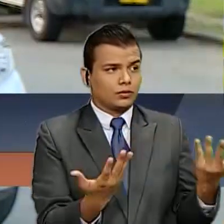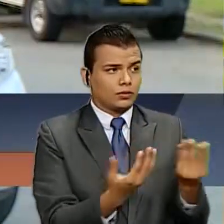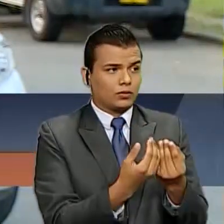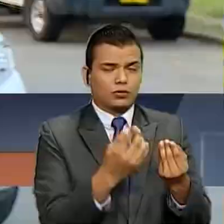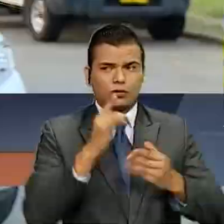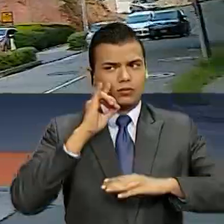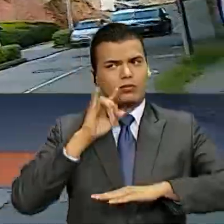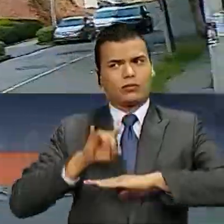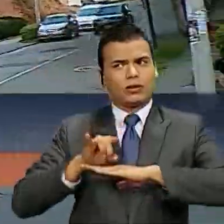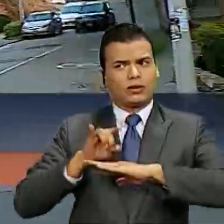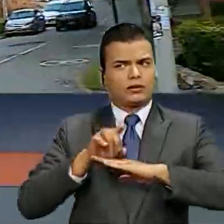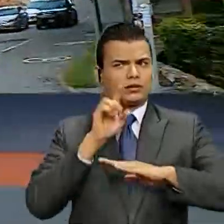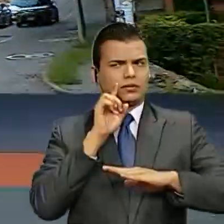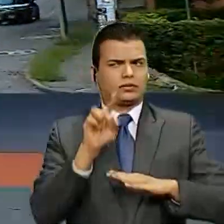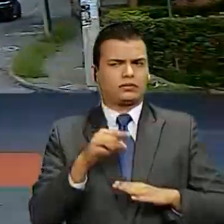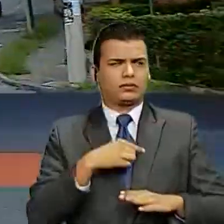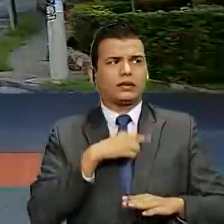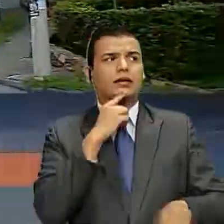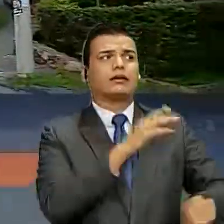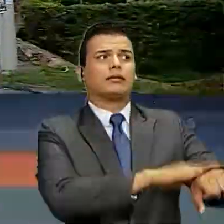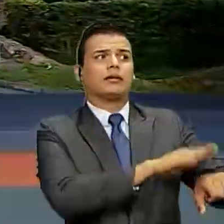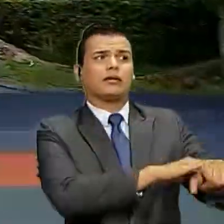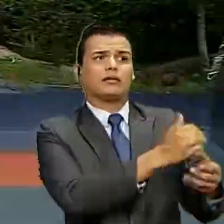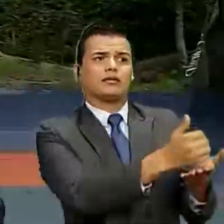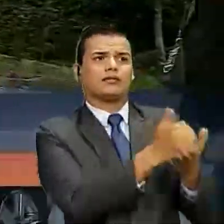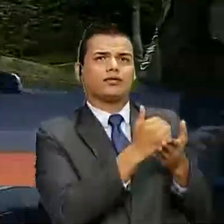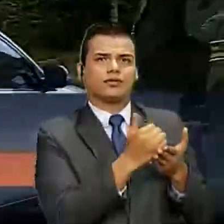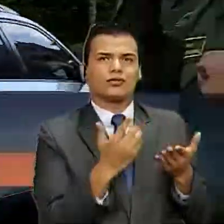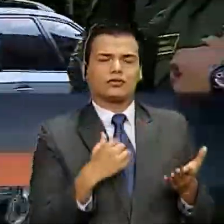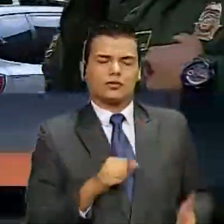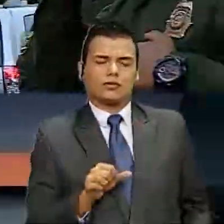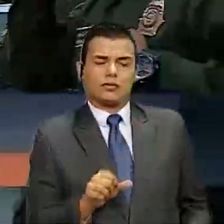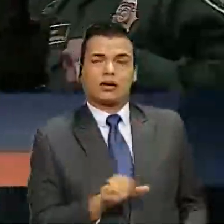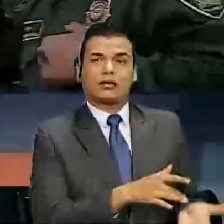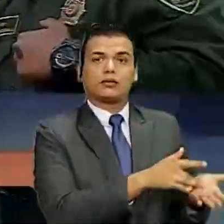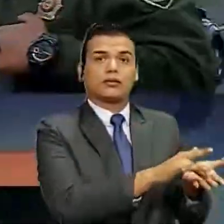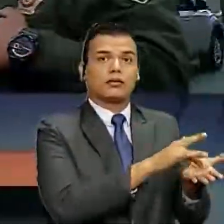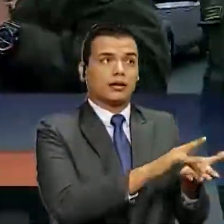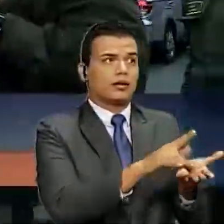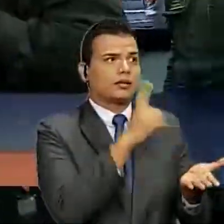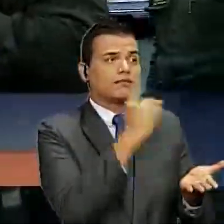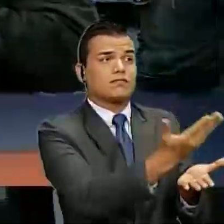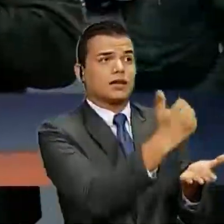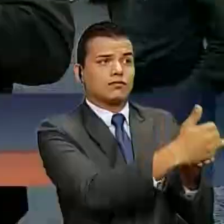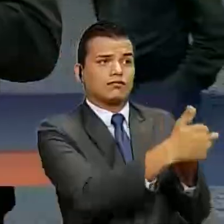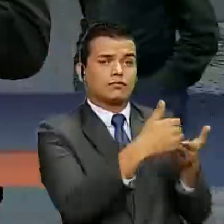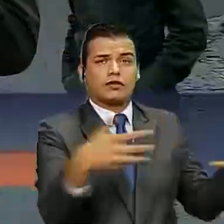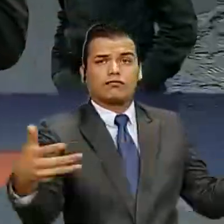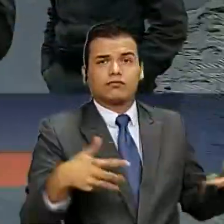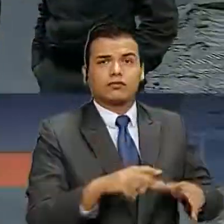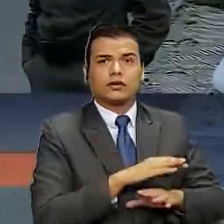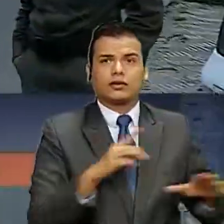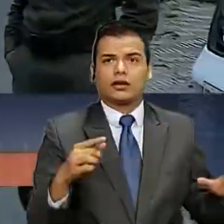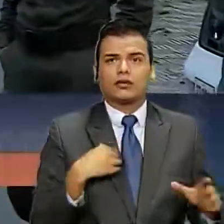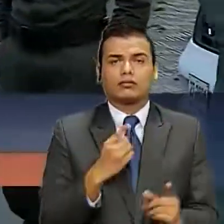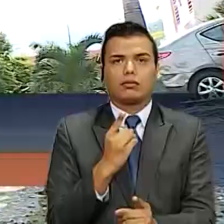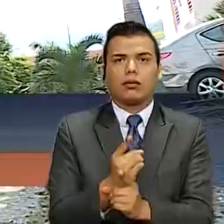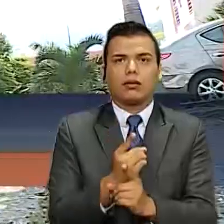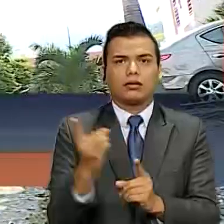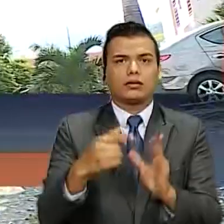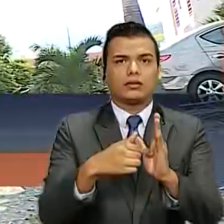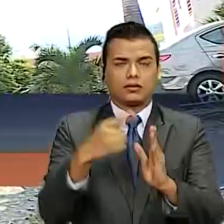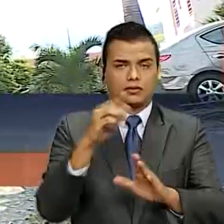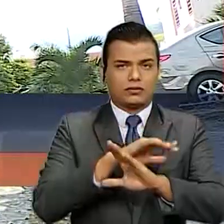seguridad de esta unidad, por medio de la red de apoyo a la Policía Nacional, logramos en tiempo real enterarnos de lo que estaba sucediendo.